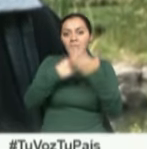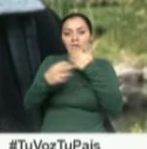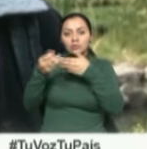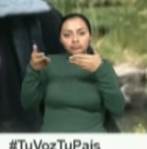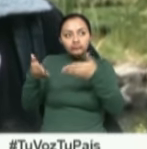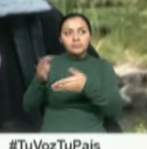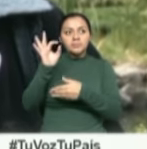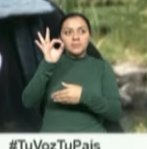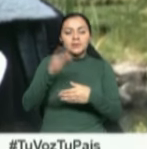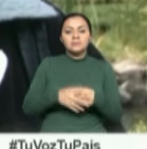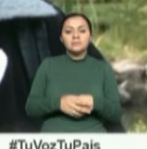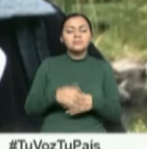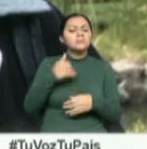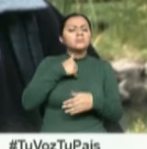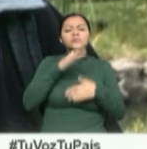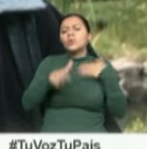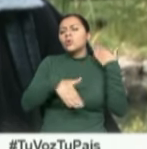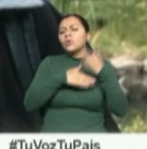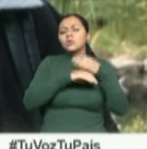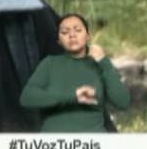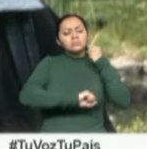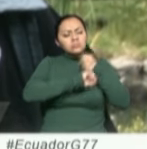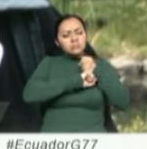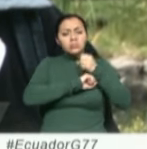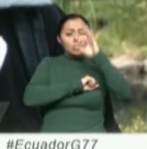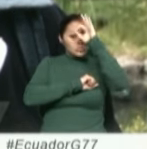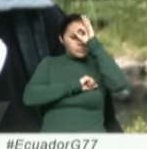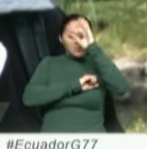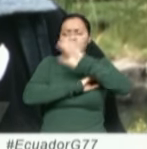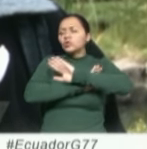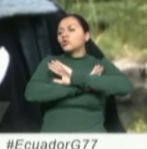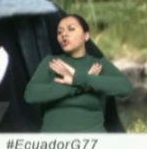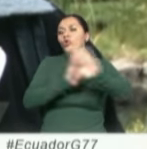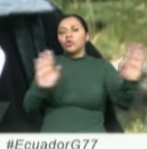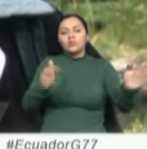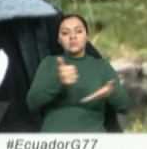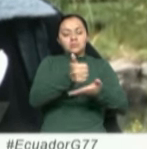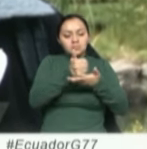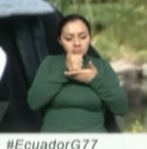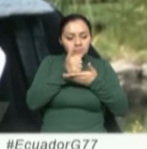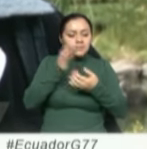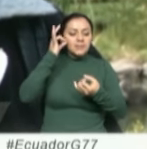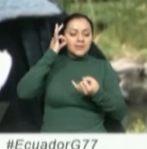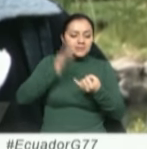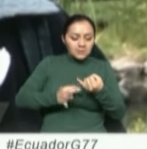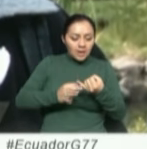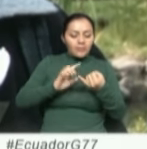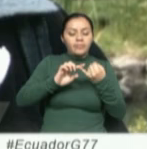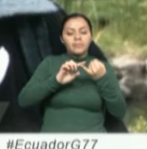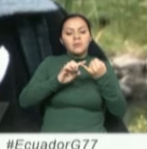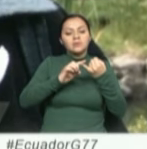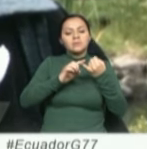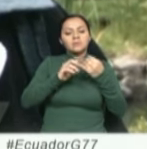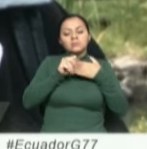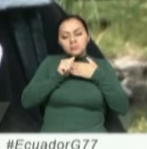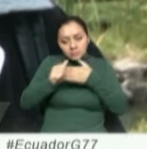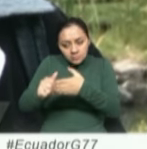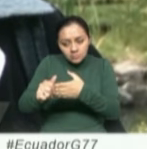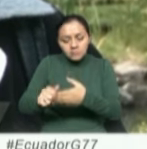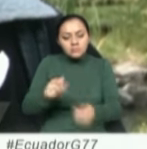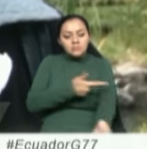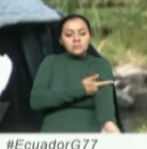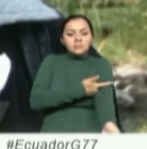En todo me ha apoyado en el hospital, que son los exámenes, todos los chequeos,